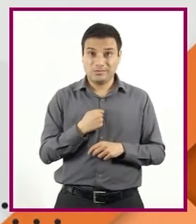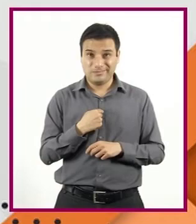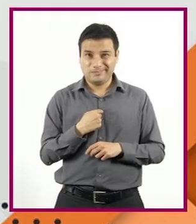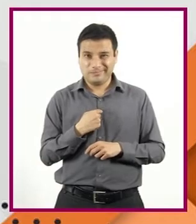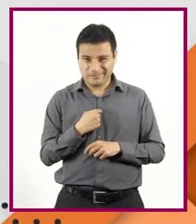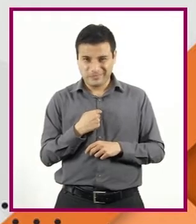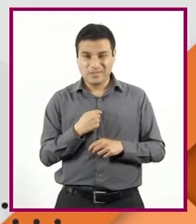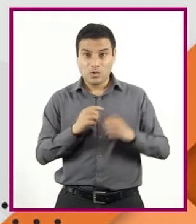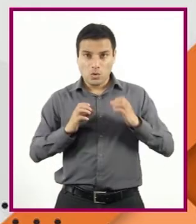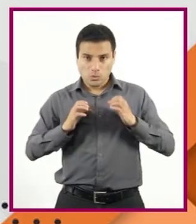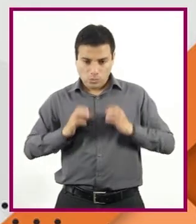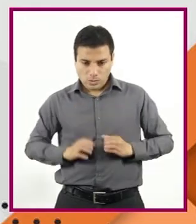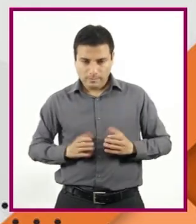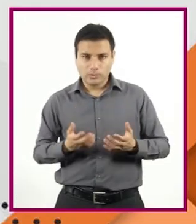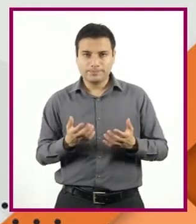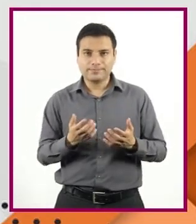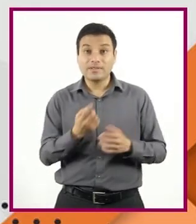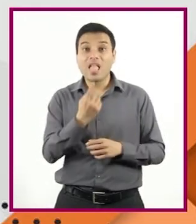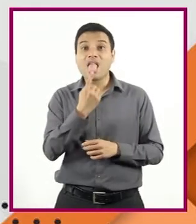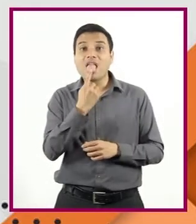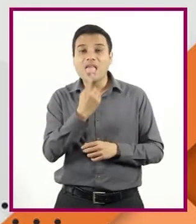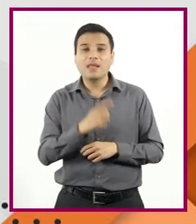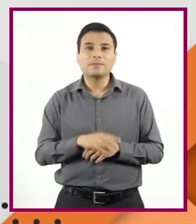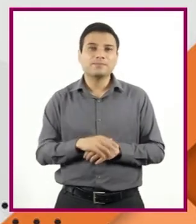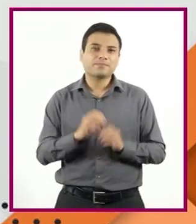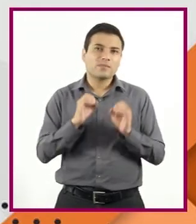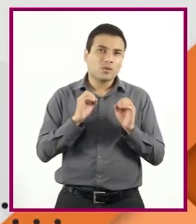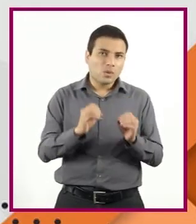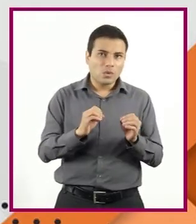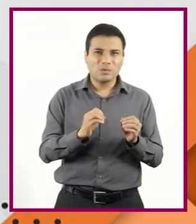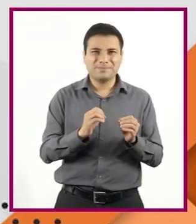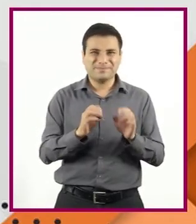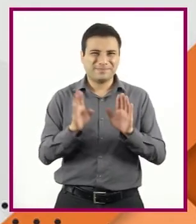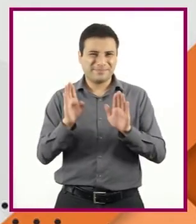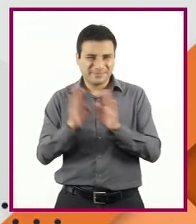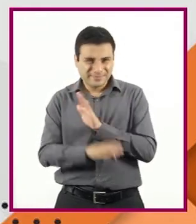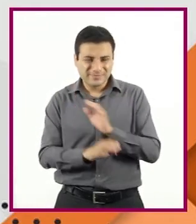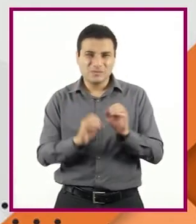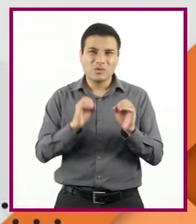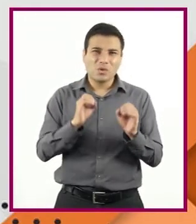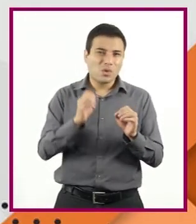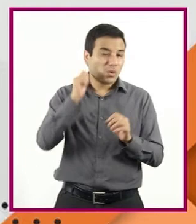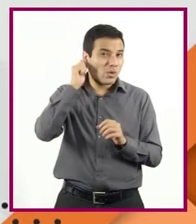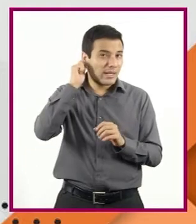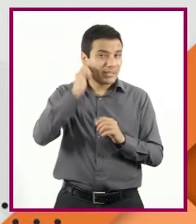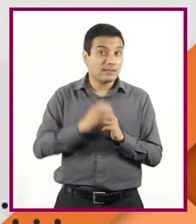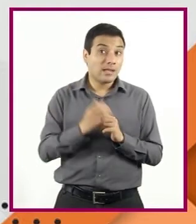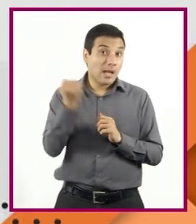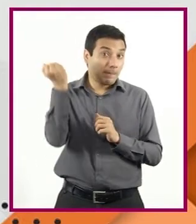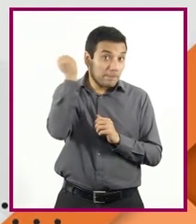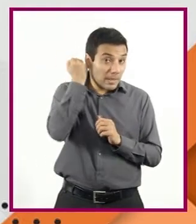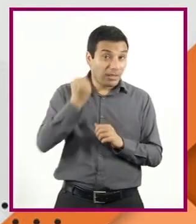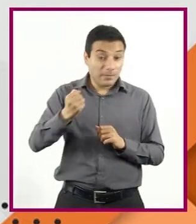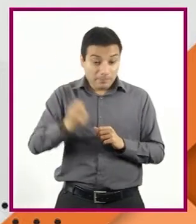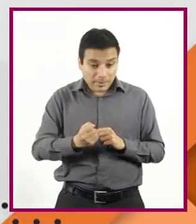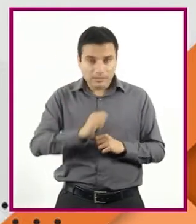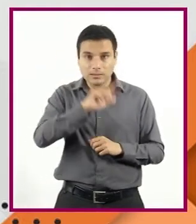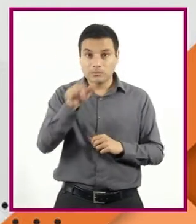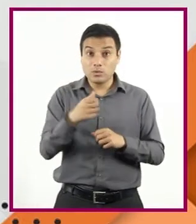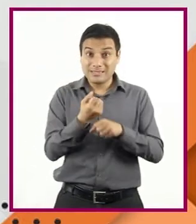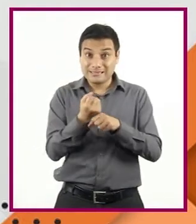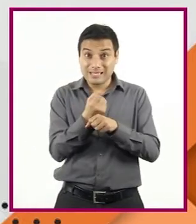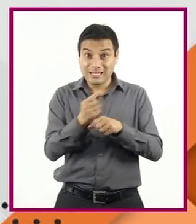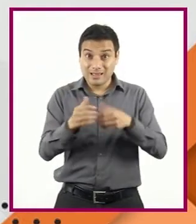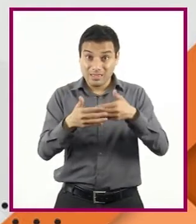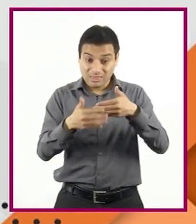ciertos puntos del cuerpo, como la lengua, los órganos genitales o las orejas, para después depositar la sangre